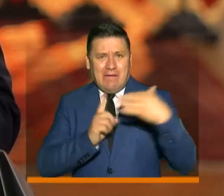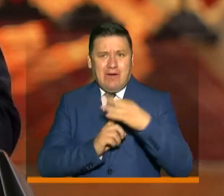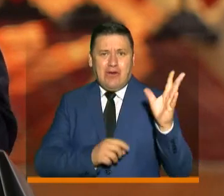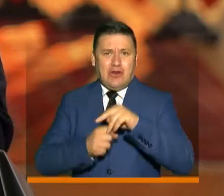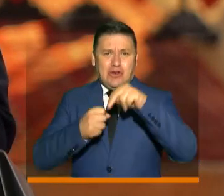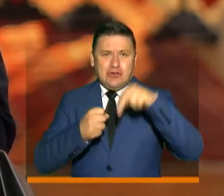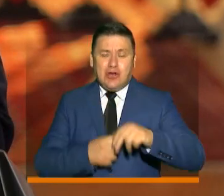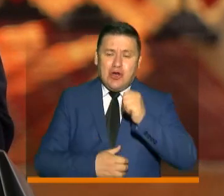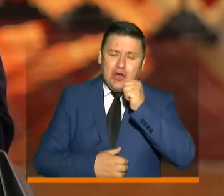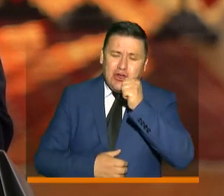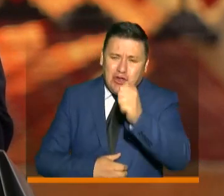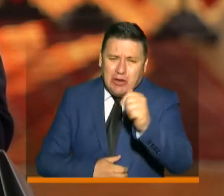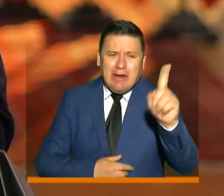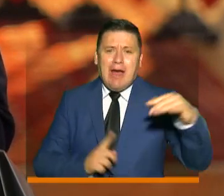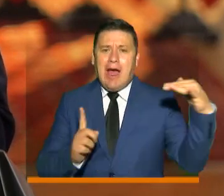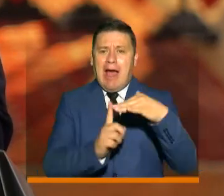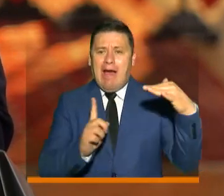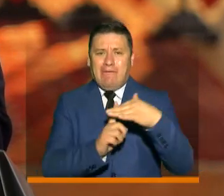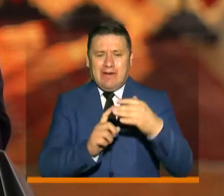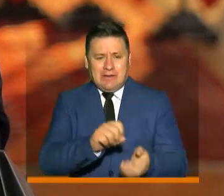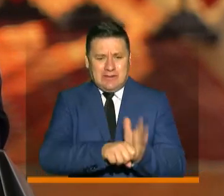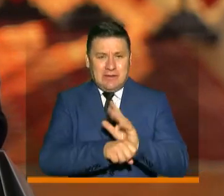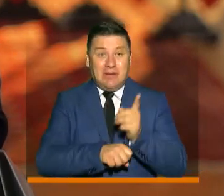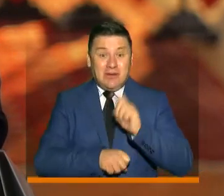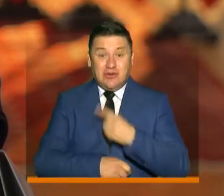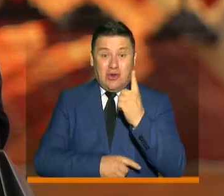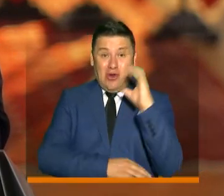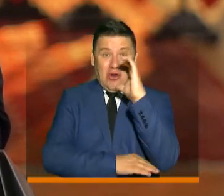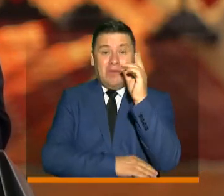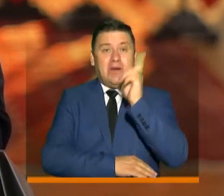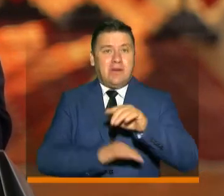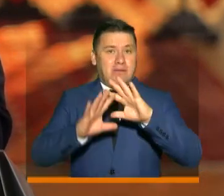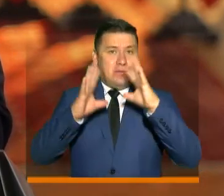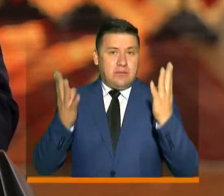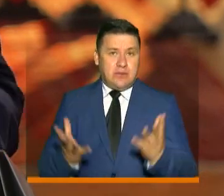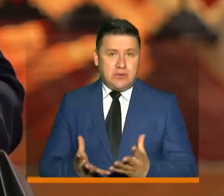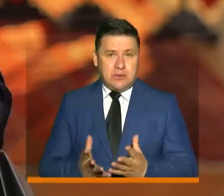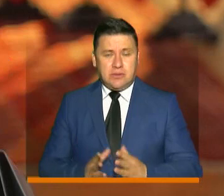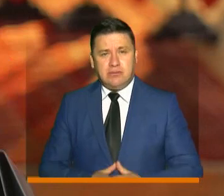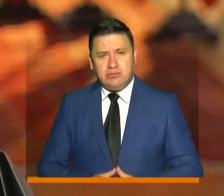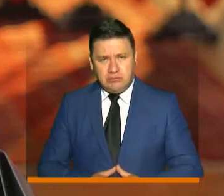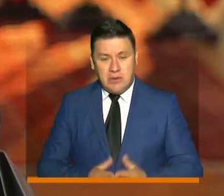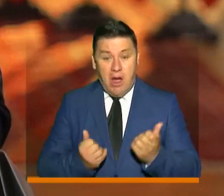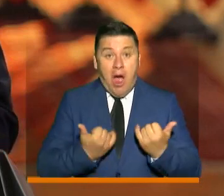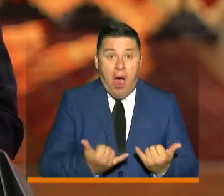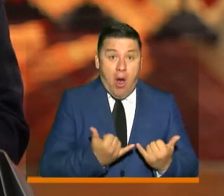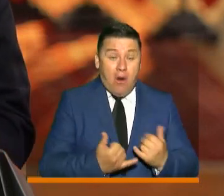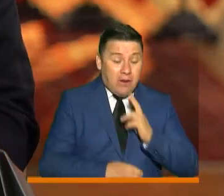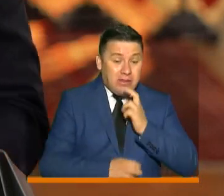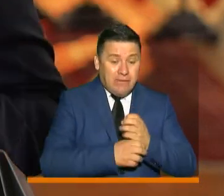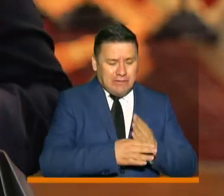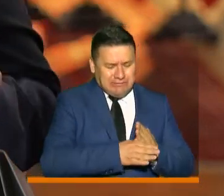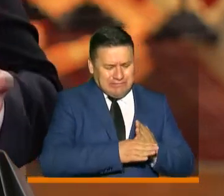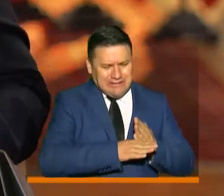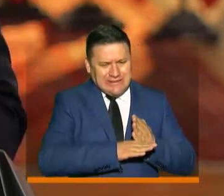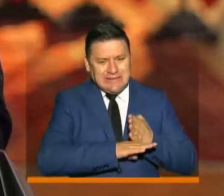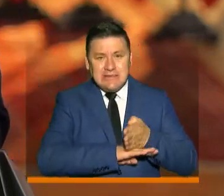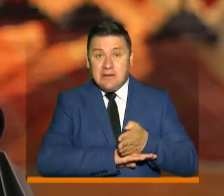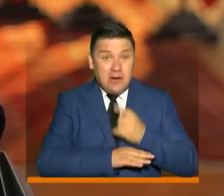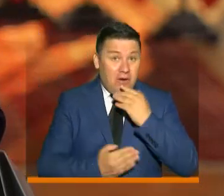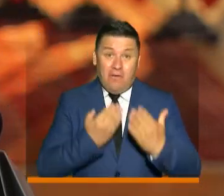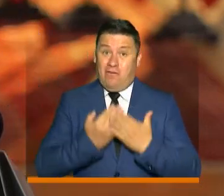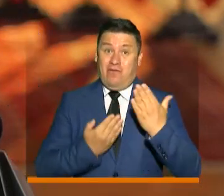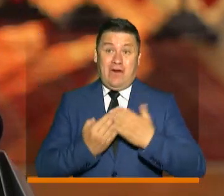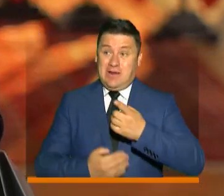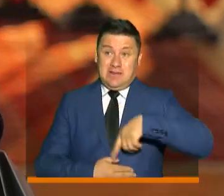no solamente de colombia sino del mundo entero atravesamos un momento que no es fácil para